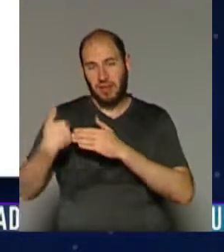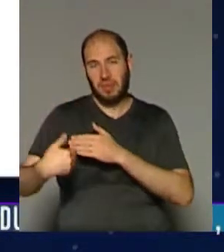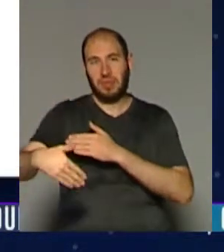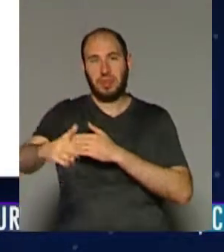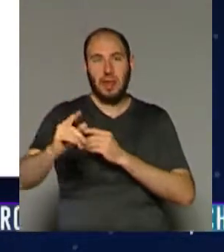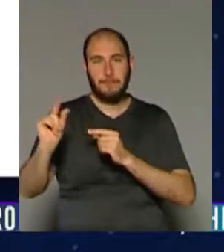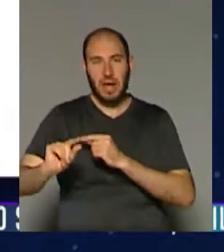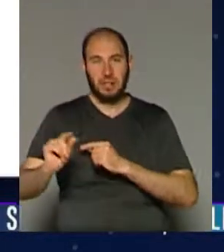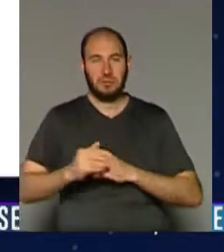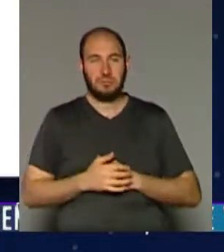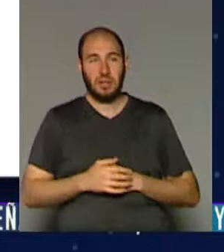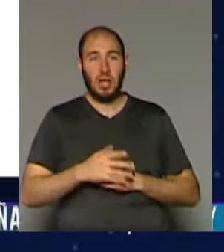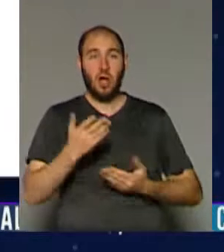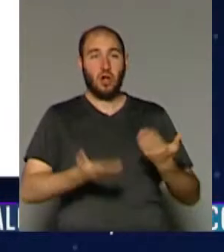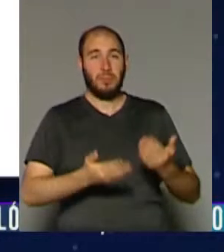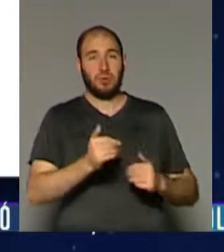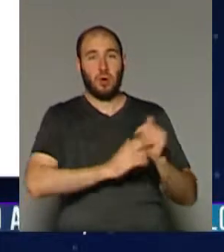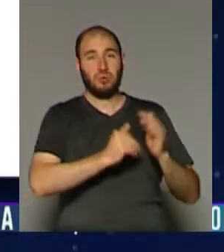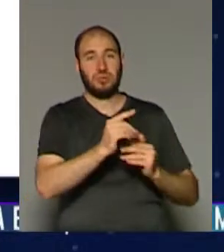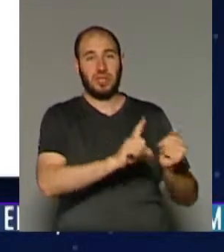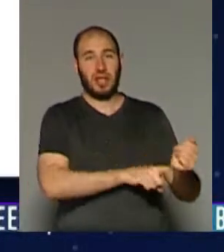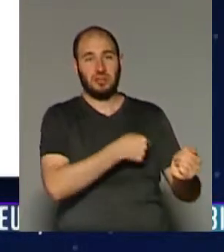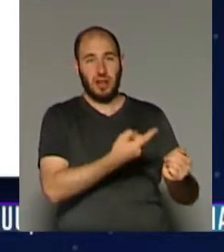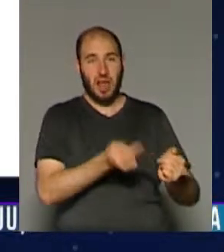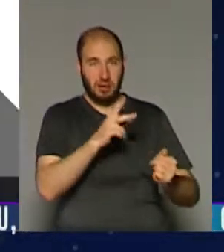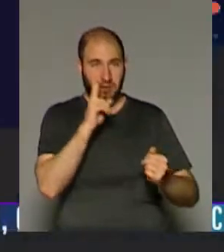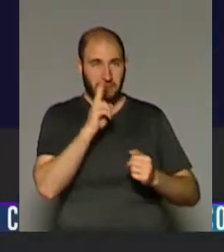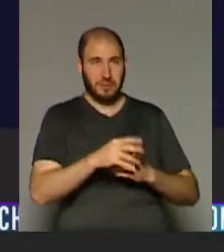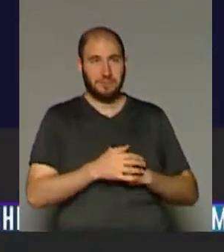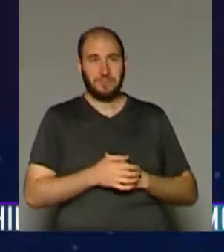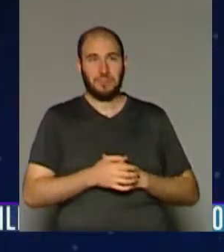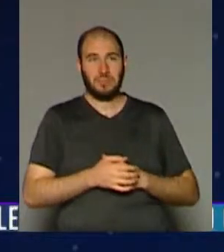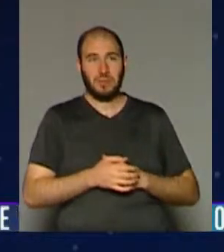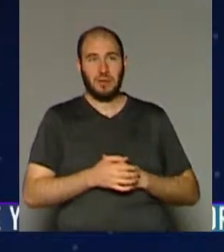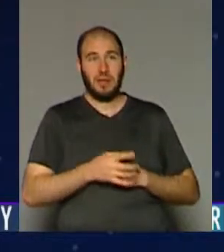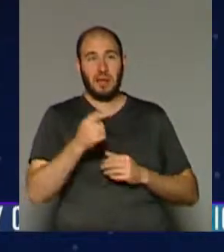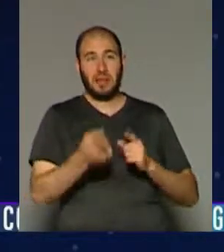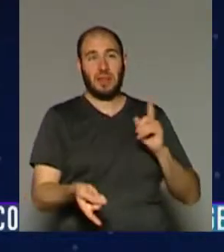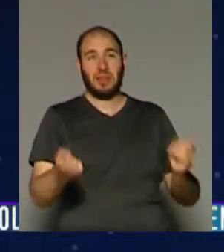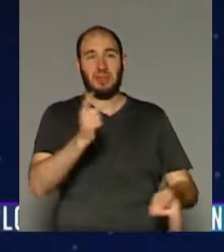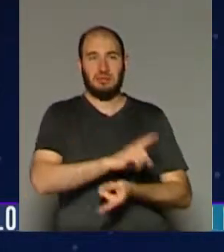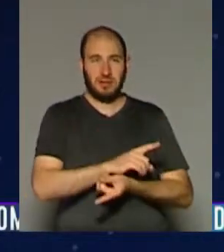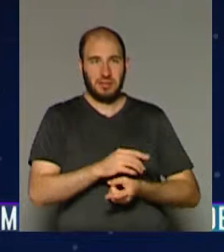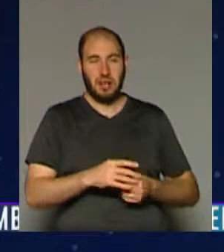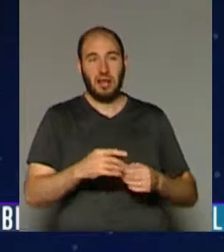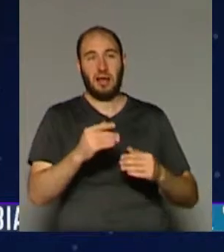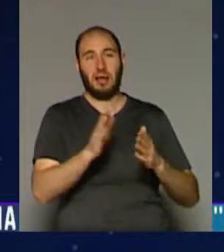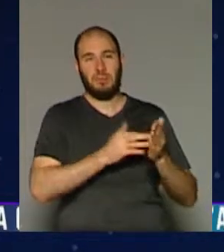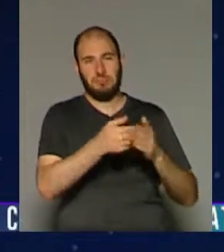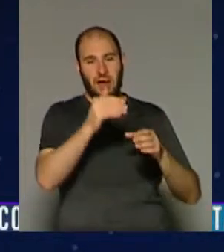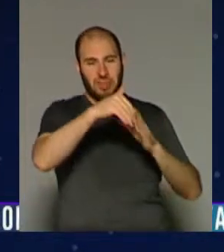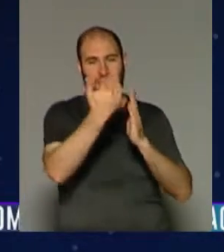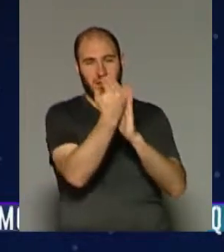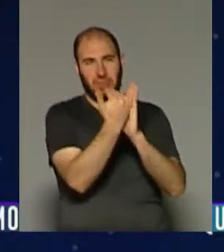siendo más barato. En cambio, en la construcción tradicional, que ahora lo vamos a ver, es al revés. Tenemos lo que es la mampostería, el interior,